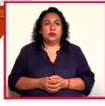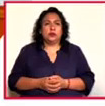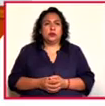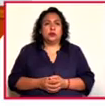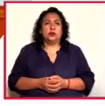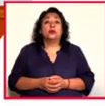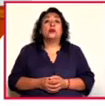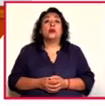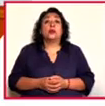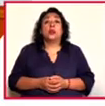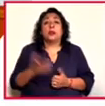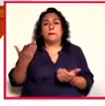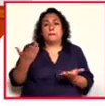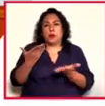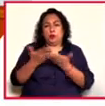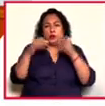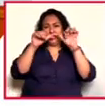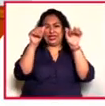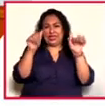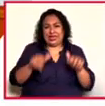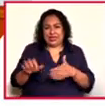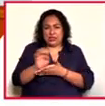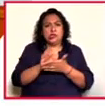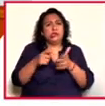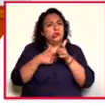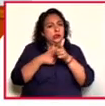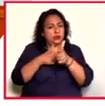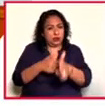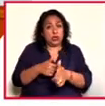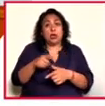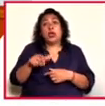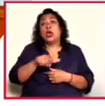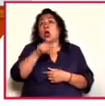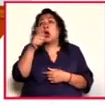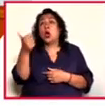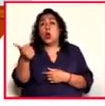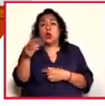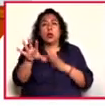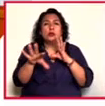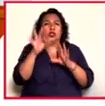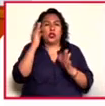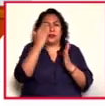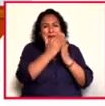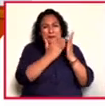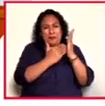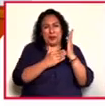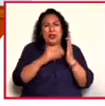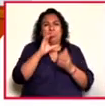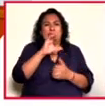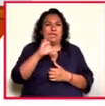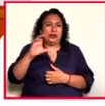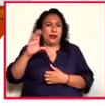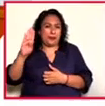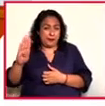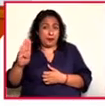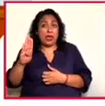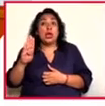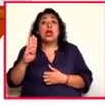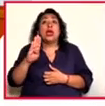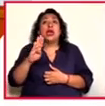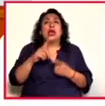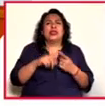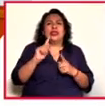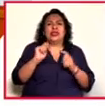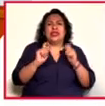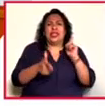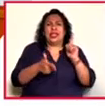Las propuestas de artes escénicas continúan porque otra gran opción de la cartelera del Centro Cultural del Bosque es Texel, Texas, una